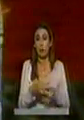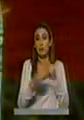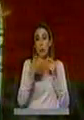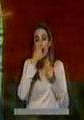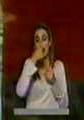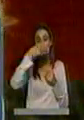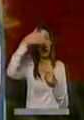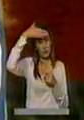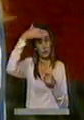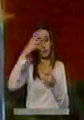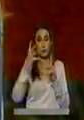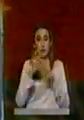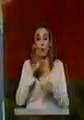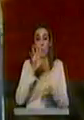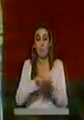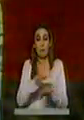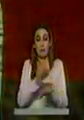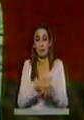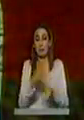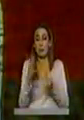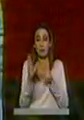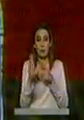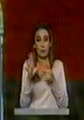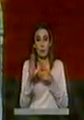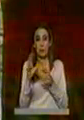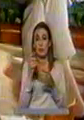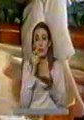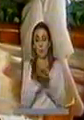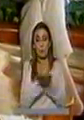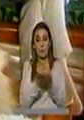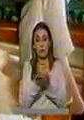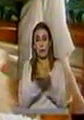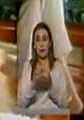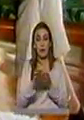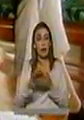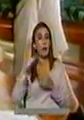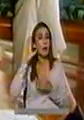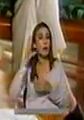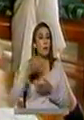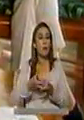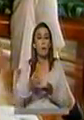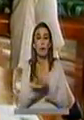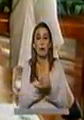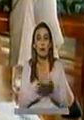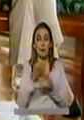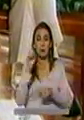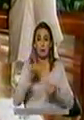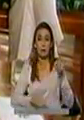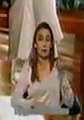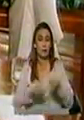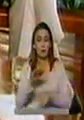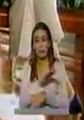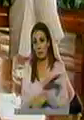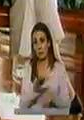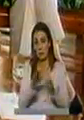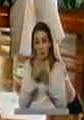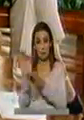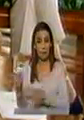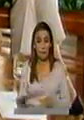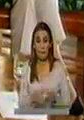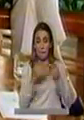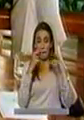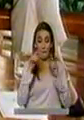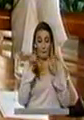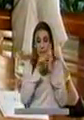Áchila, uno en Machala y uno en Cuenca. ¿De qué tipo de hoteles estamos hablando? Del nivel, ellos tienen varios niveles de hoteles. Aquí en el Ecuador